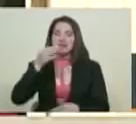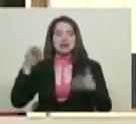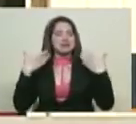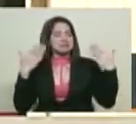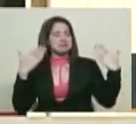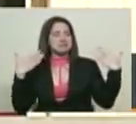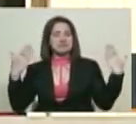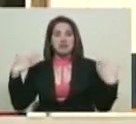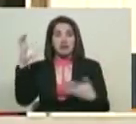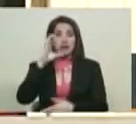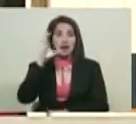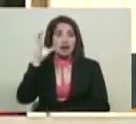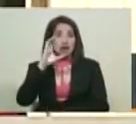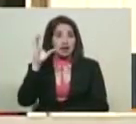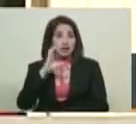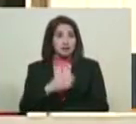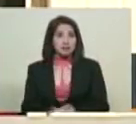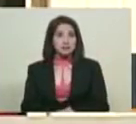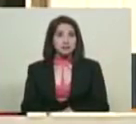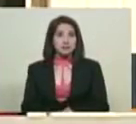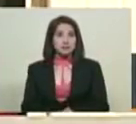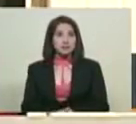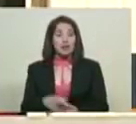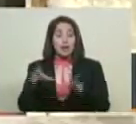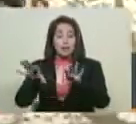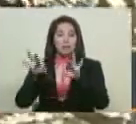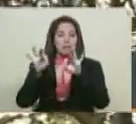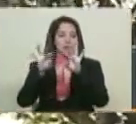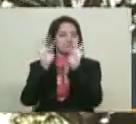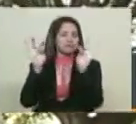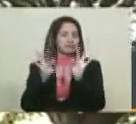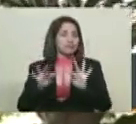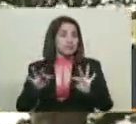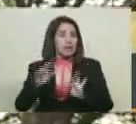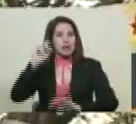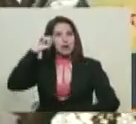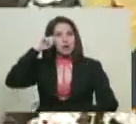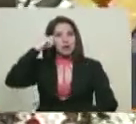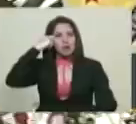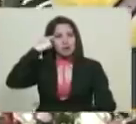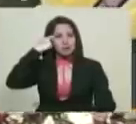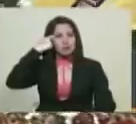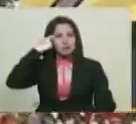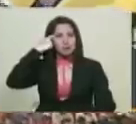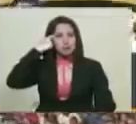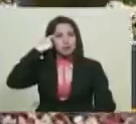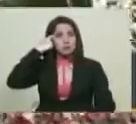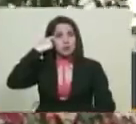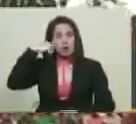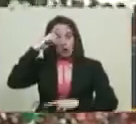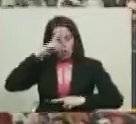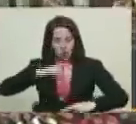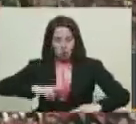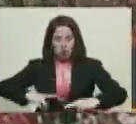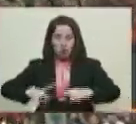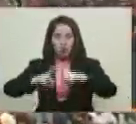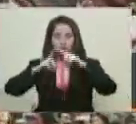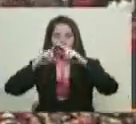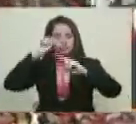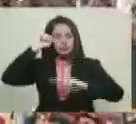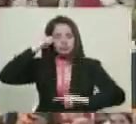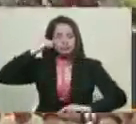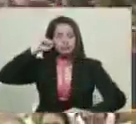Caracas, de manera muy especial, recordamos y homenajeamos en